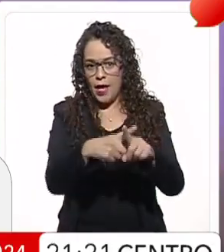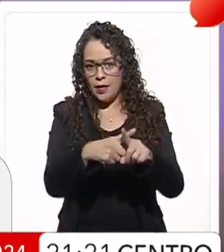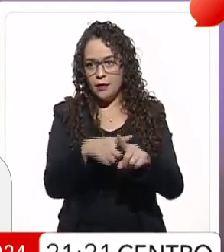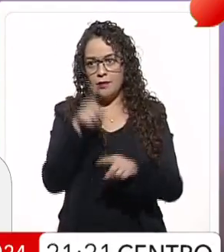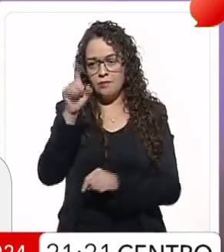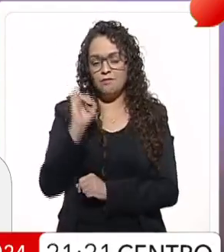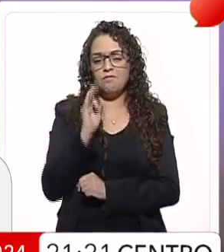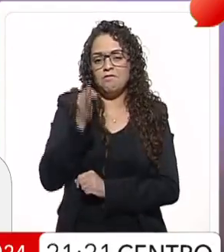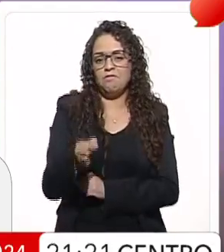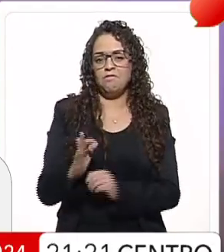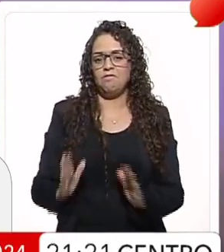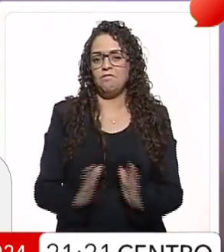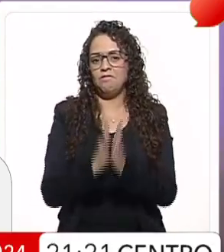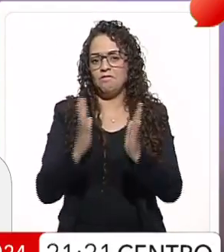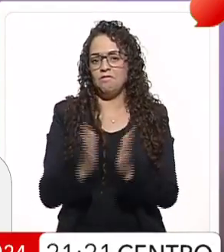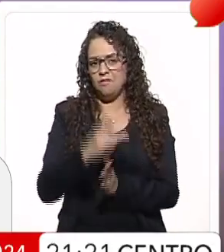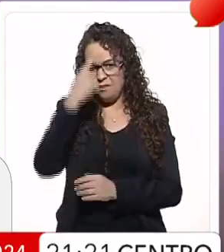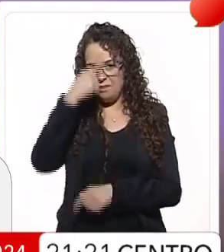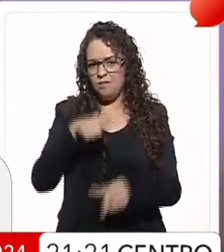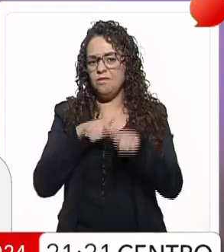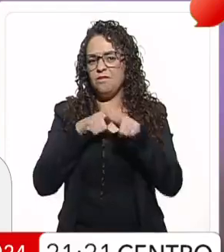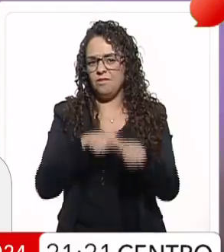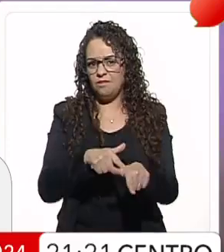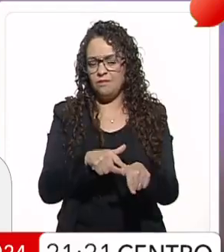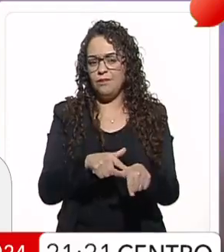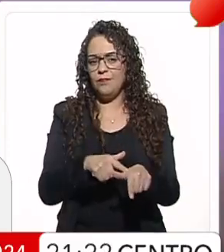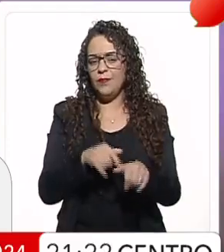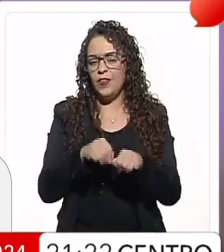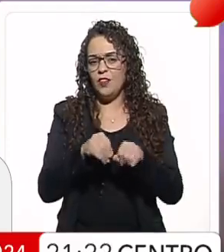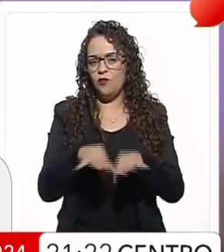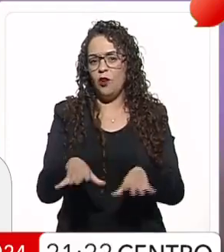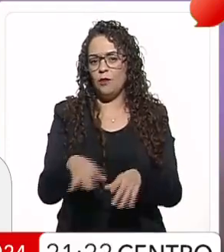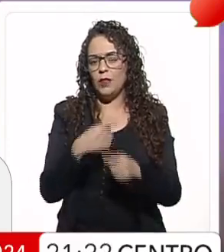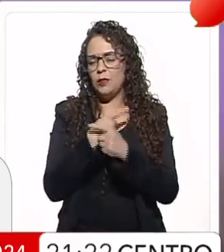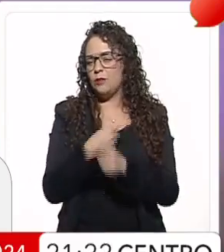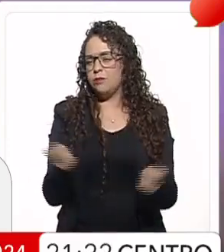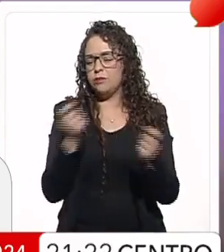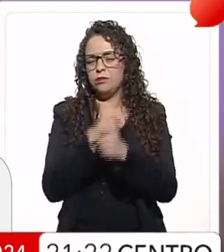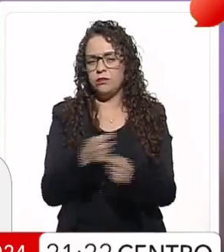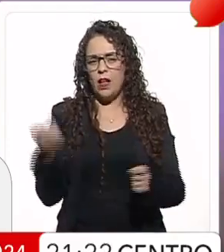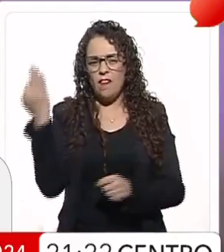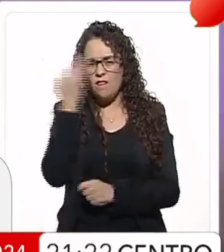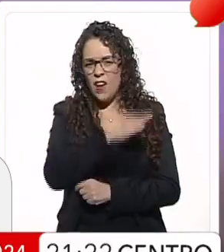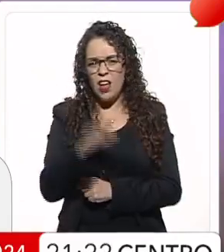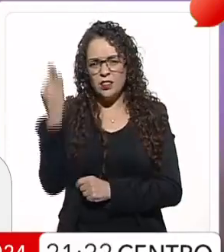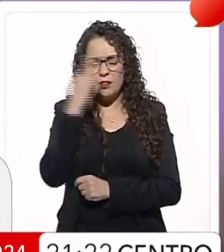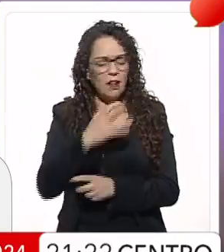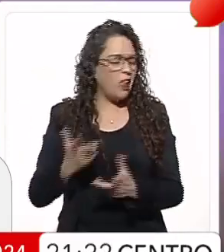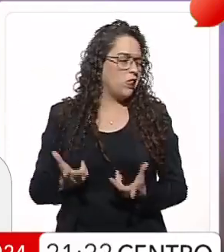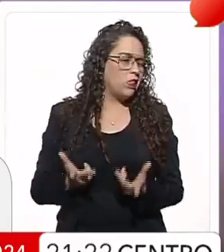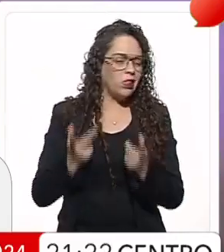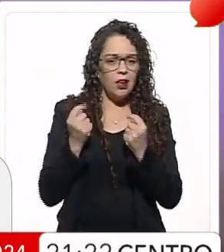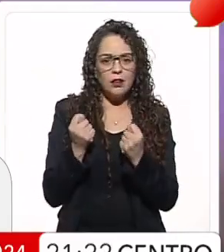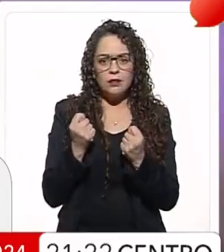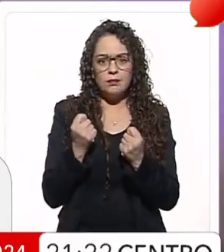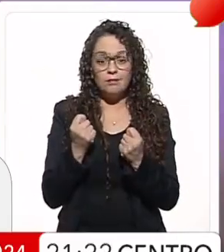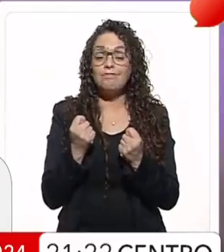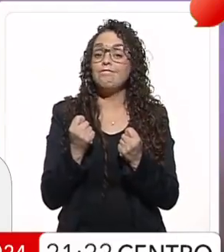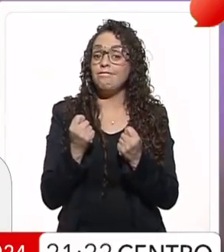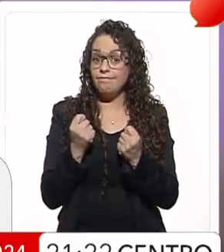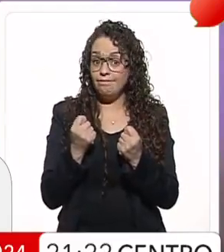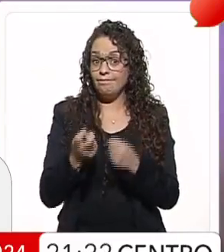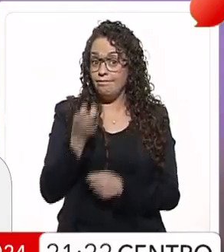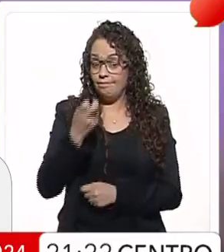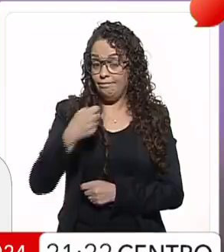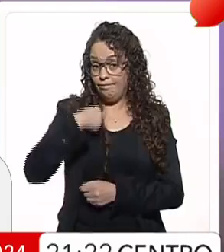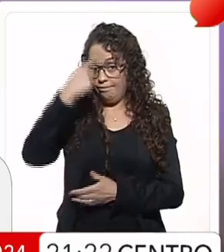también de la difusión de muchas de estas desinformación, ¿no? Y aquí también creo que es relevante,